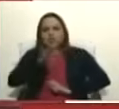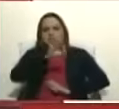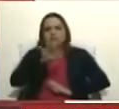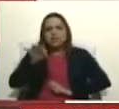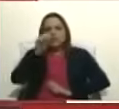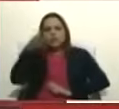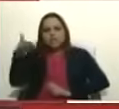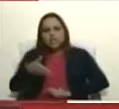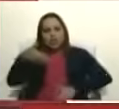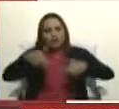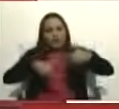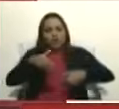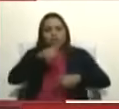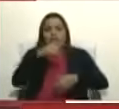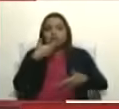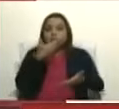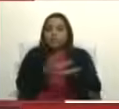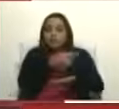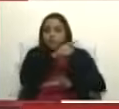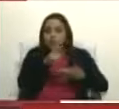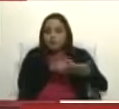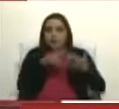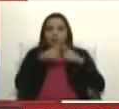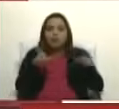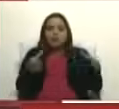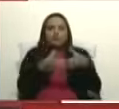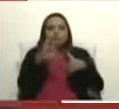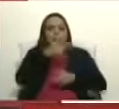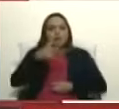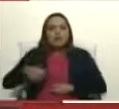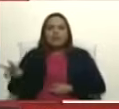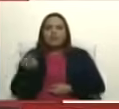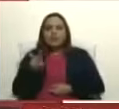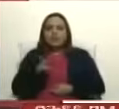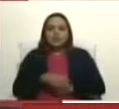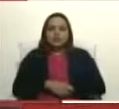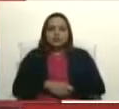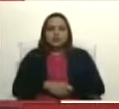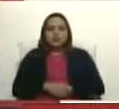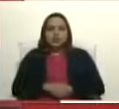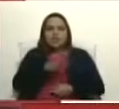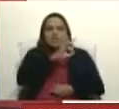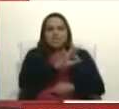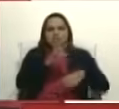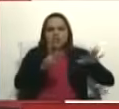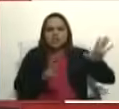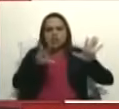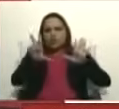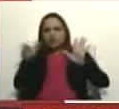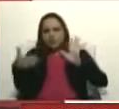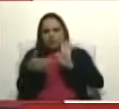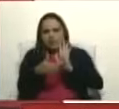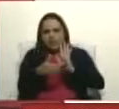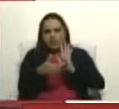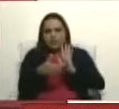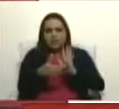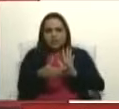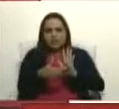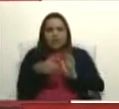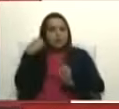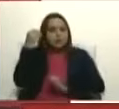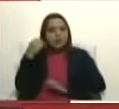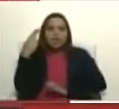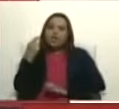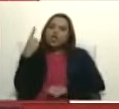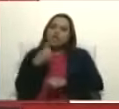96,33% de los votos, un mandato total, pero hay un grupo de venezolanos, que 378.000, que no creen que